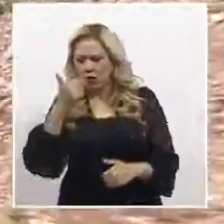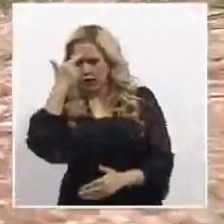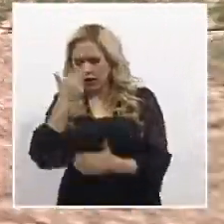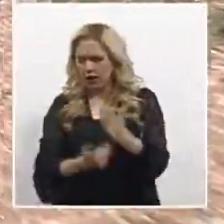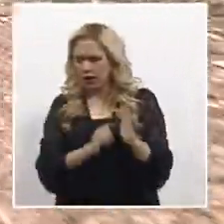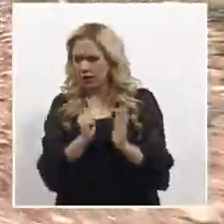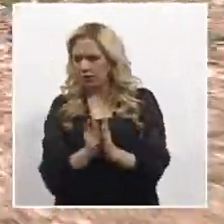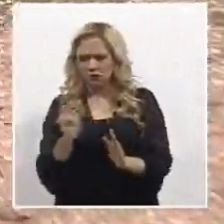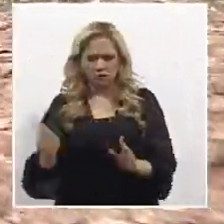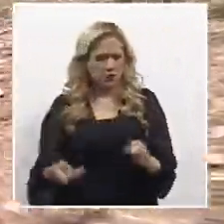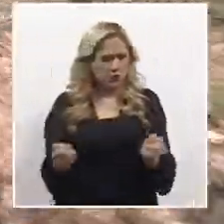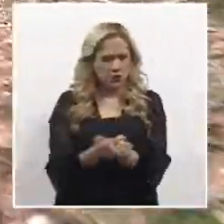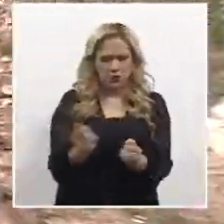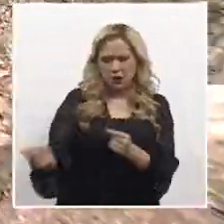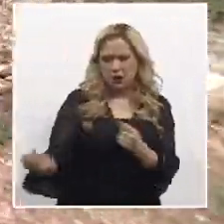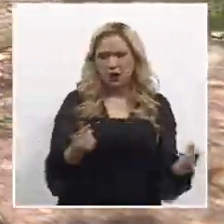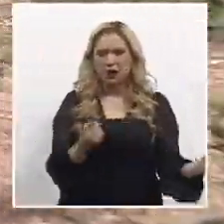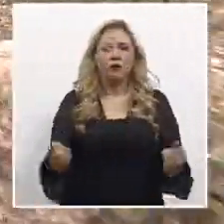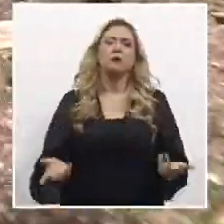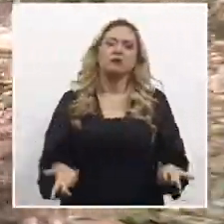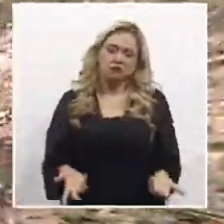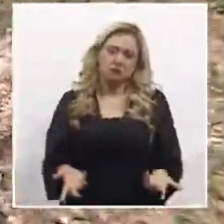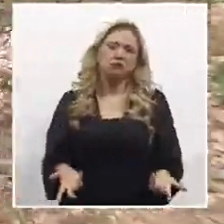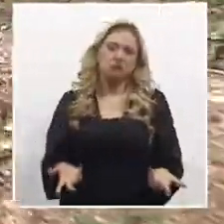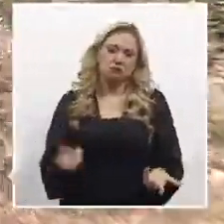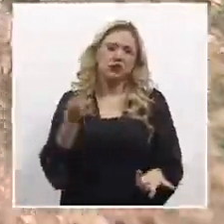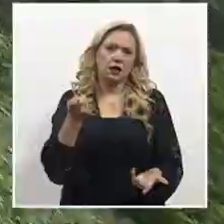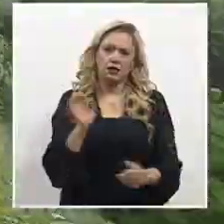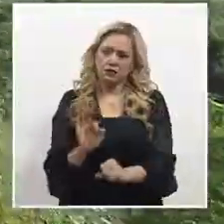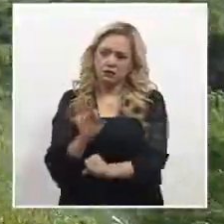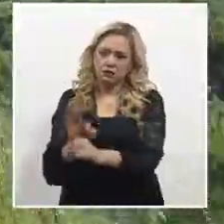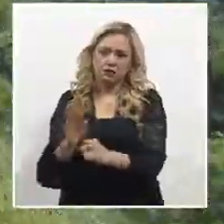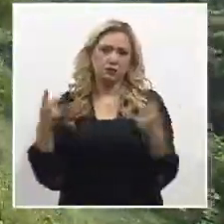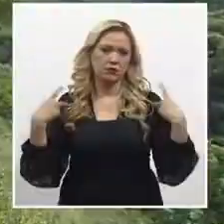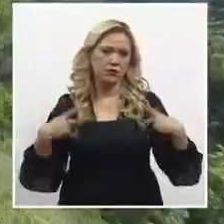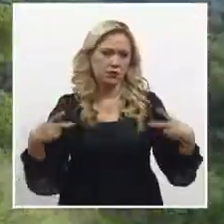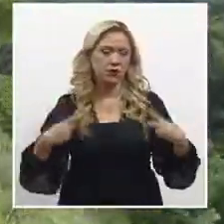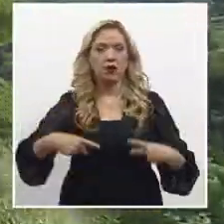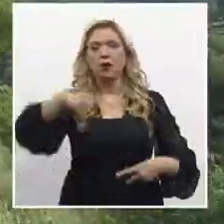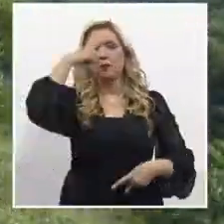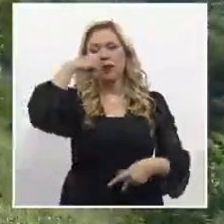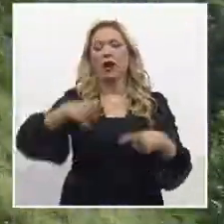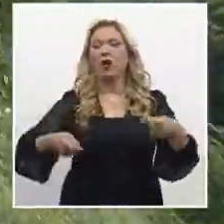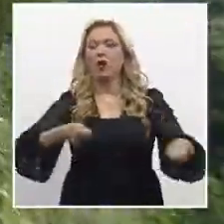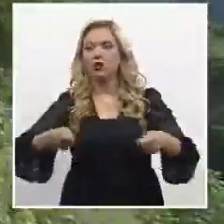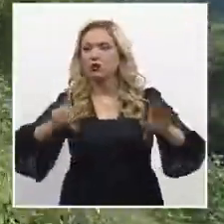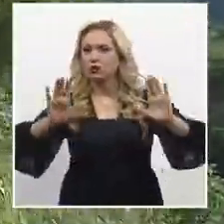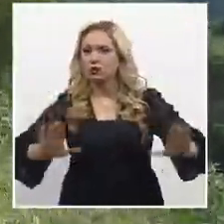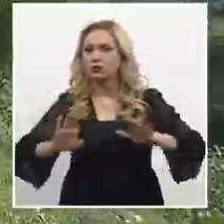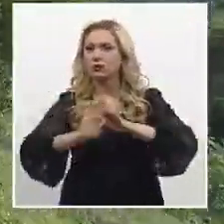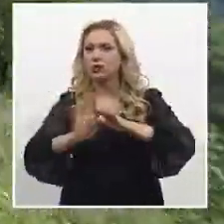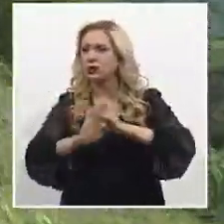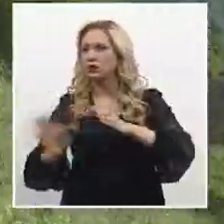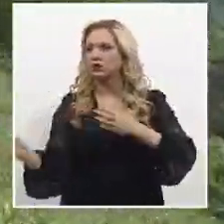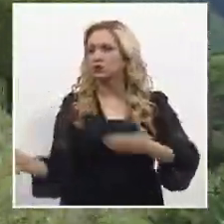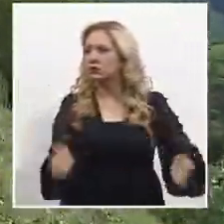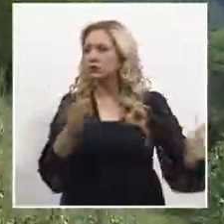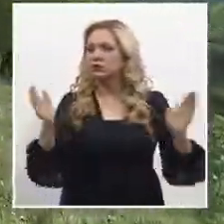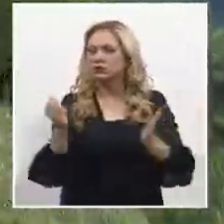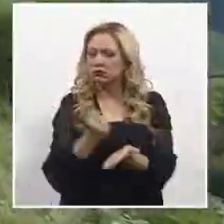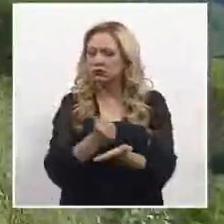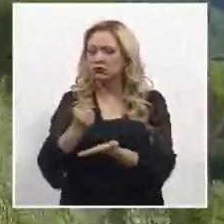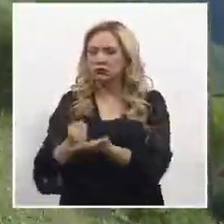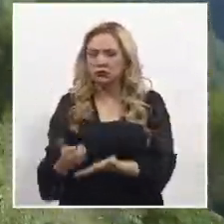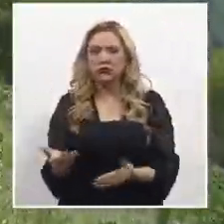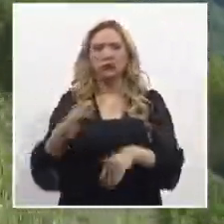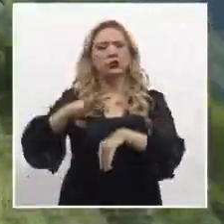que atentan contra los mismos bienes jurídicos protegidos. Además, busca coadyuvar en el control de los flujos migratorios, la salud pública,